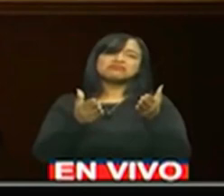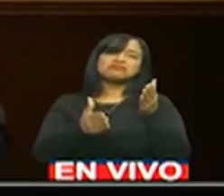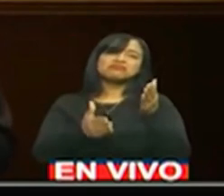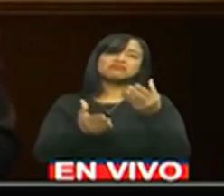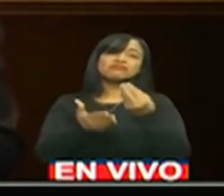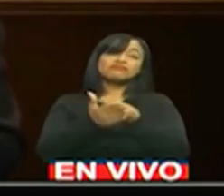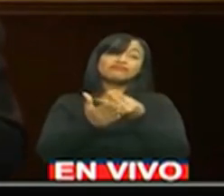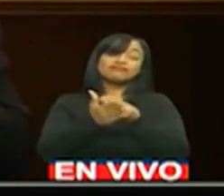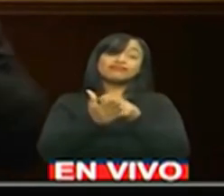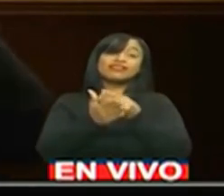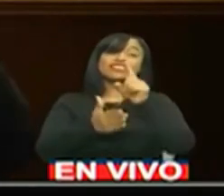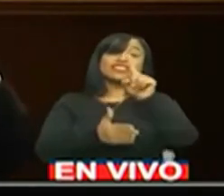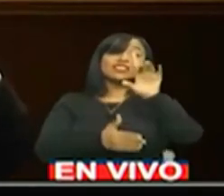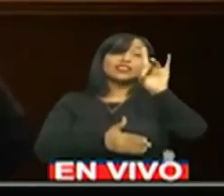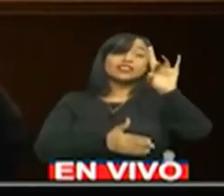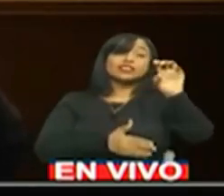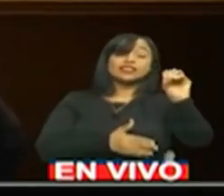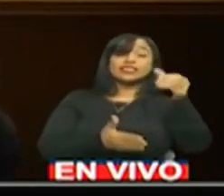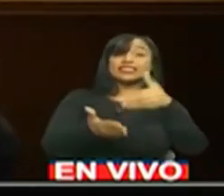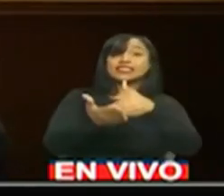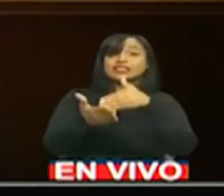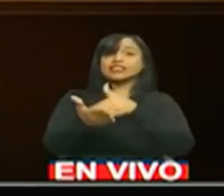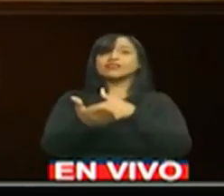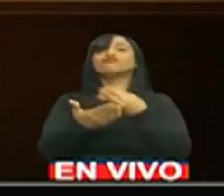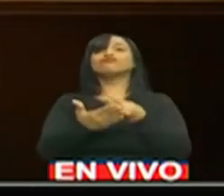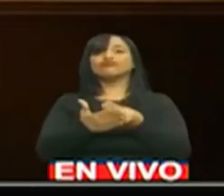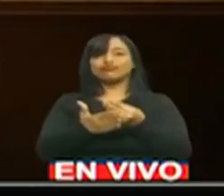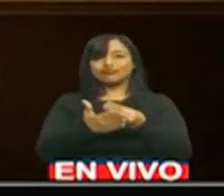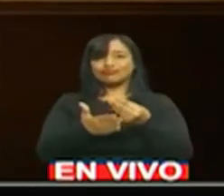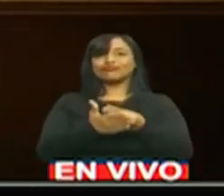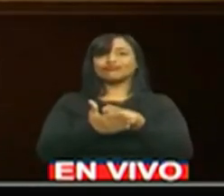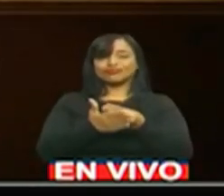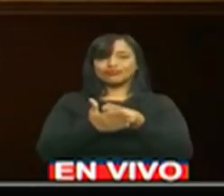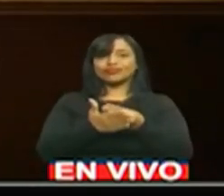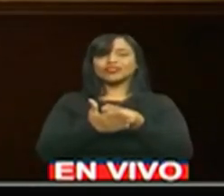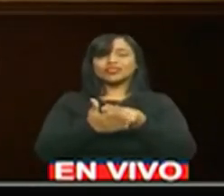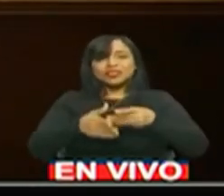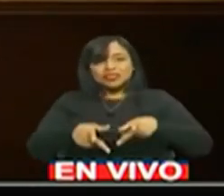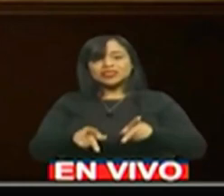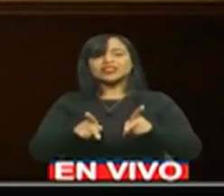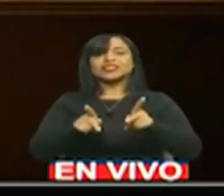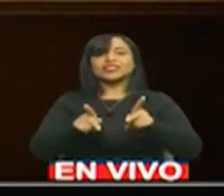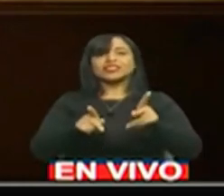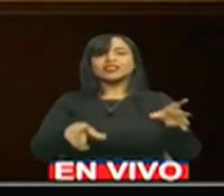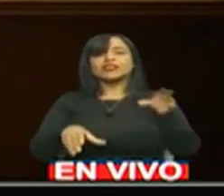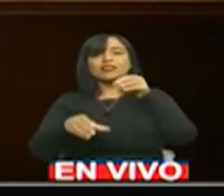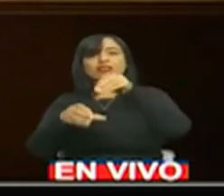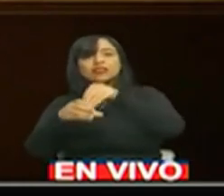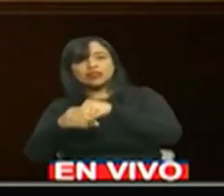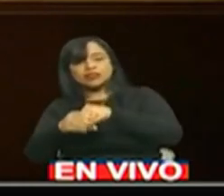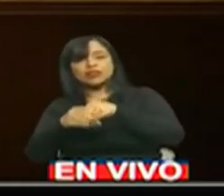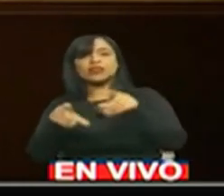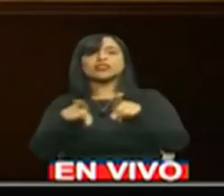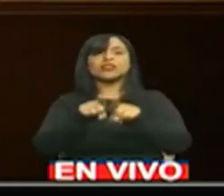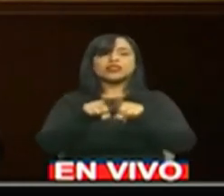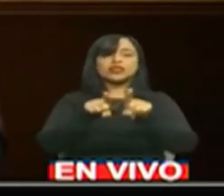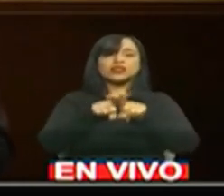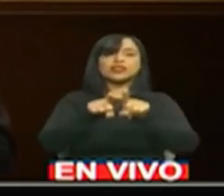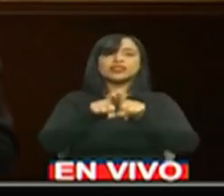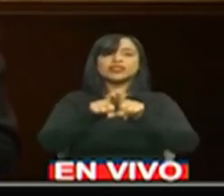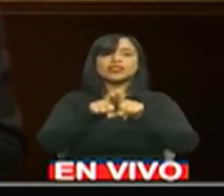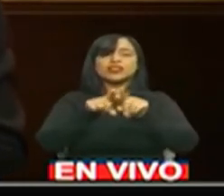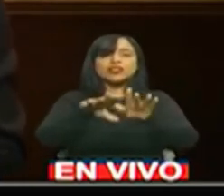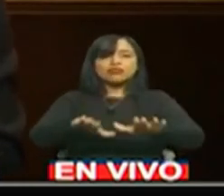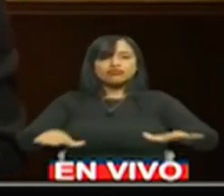costo de 180 millones de pesos, permitirá incorporar a la producción agrícola una importante cantidad de excelentes